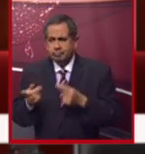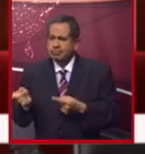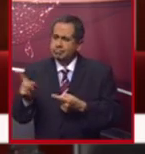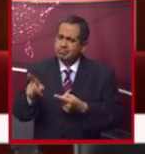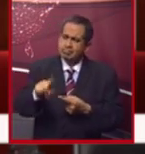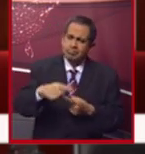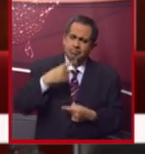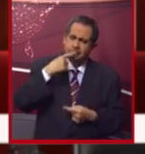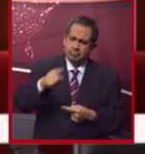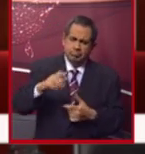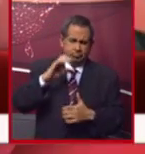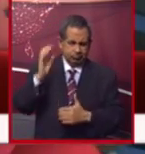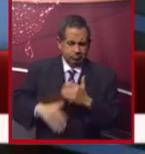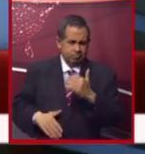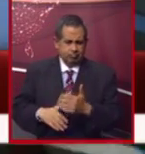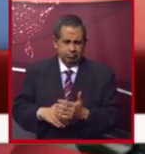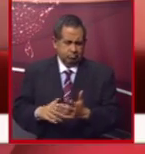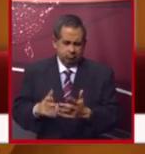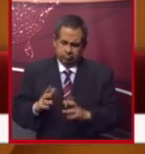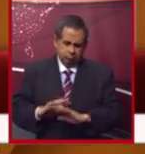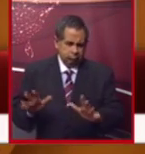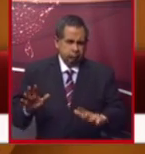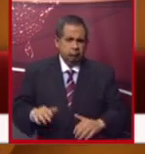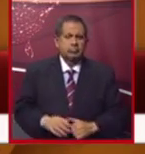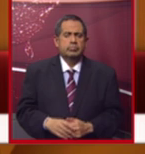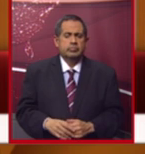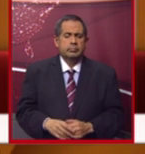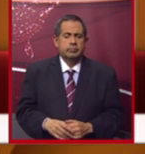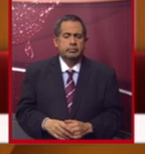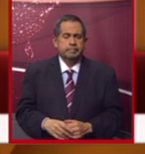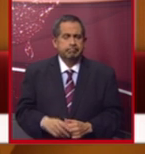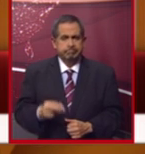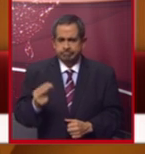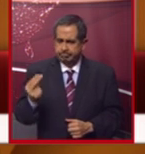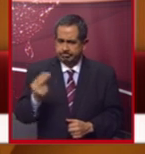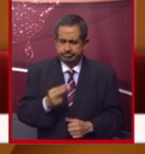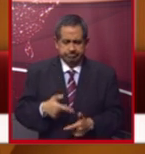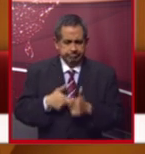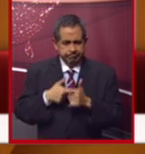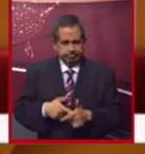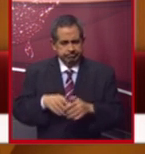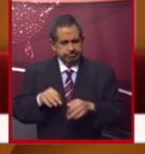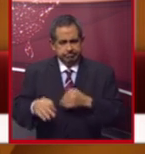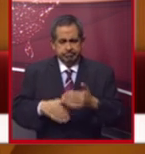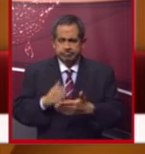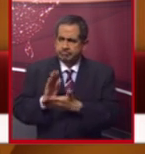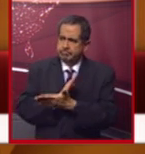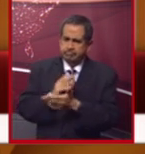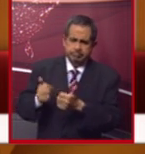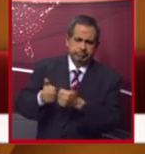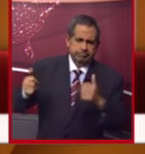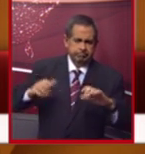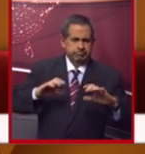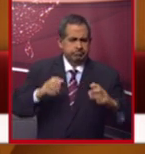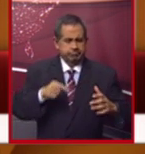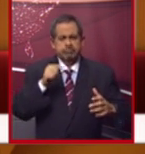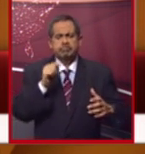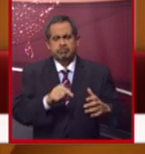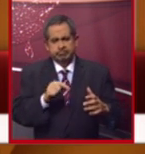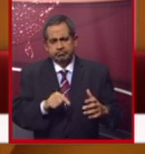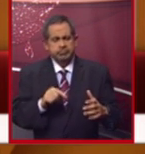penales y acabar con la impunidad. Es necesario seguir trabajando para una total autonomía de este